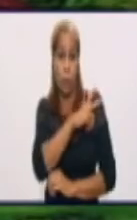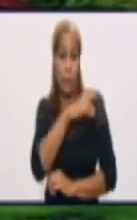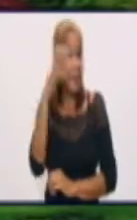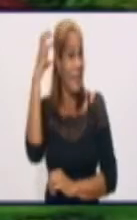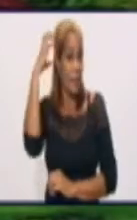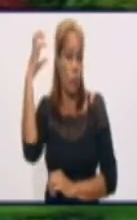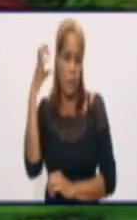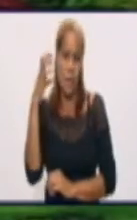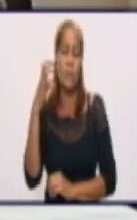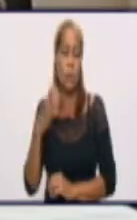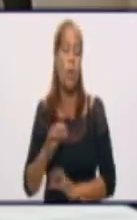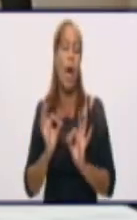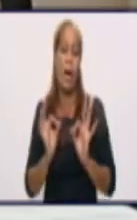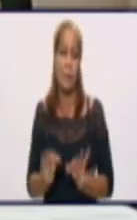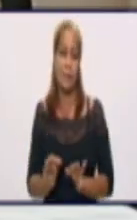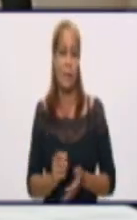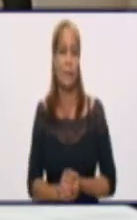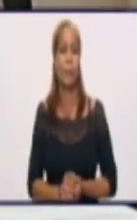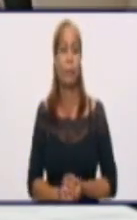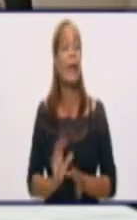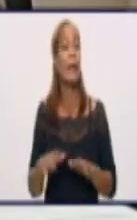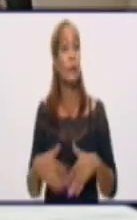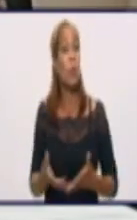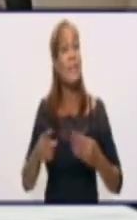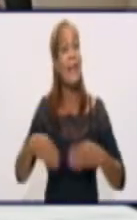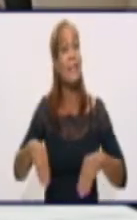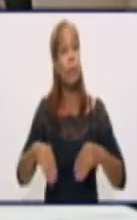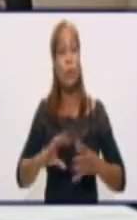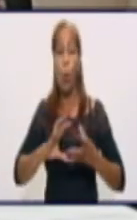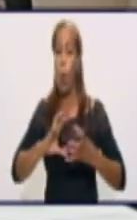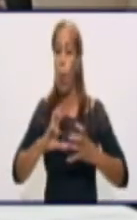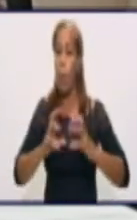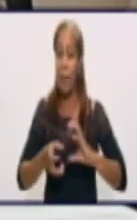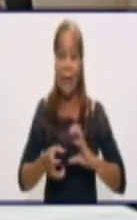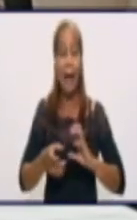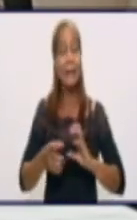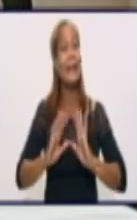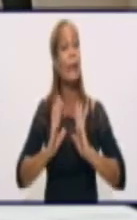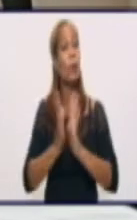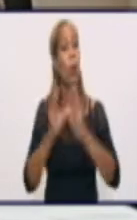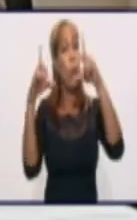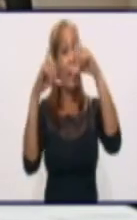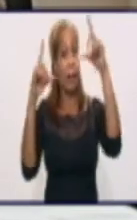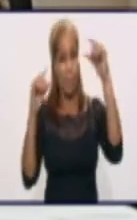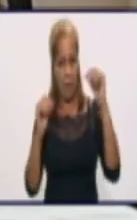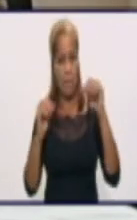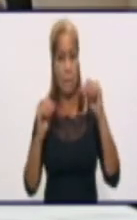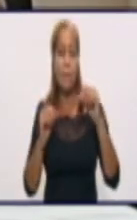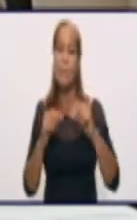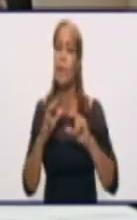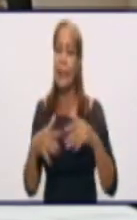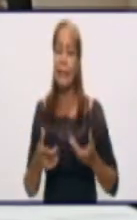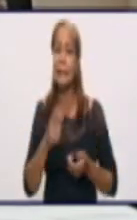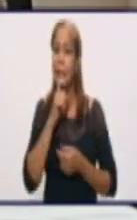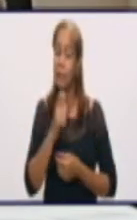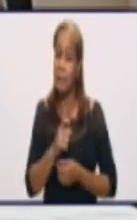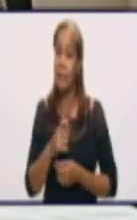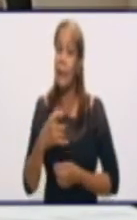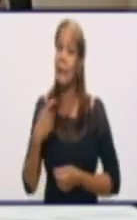autorresponsabilidad. Así es, Yonel. El escenario epidemiológico del país es muy complicado y el de nosotros también. Y tenemos que estar